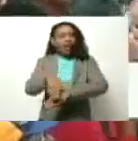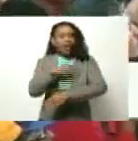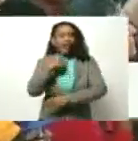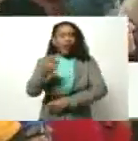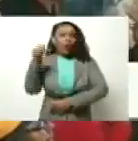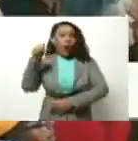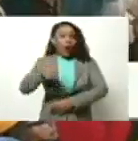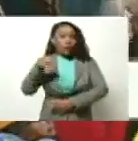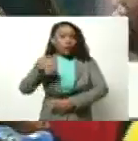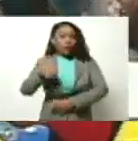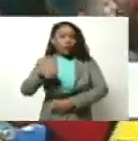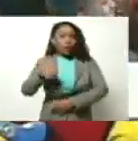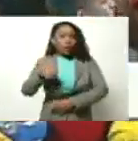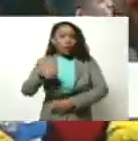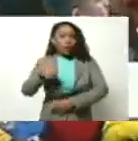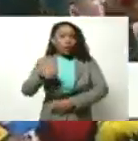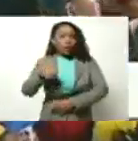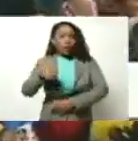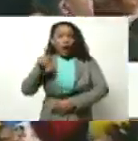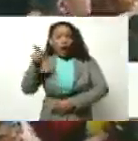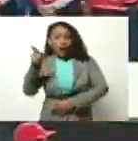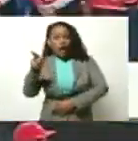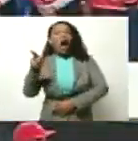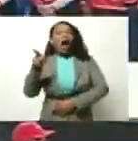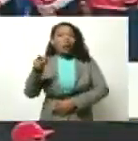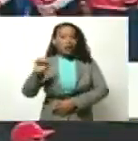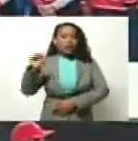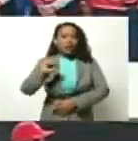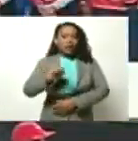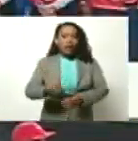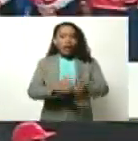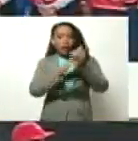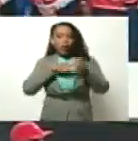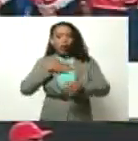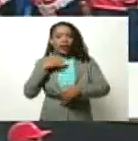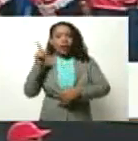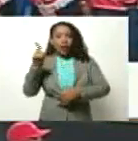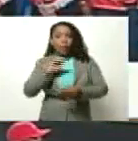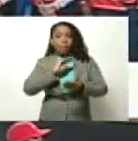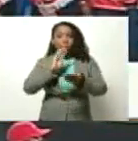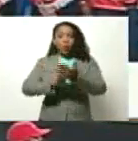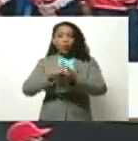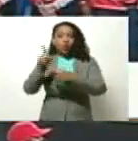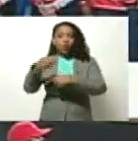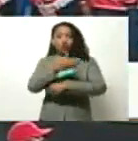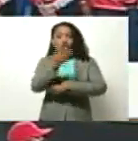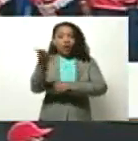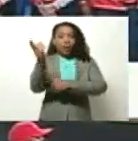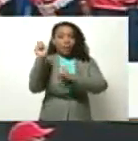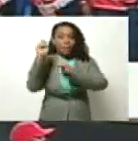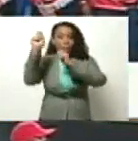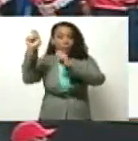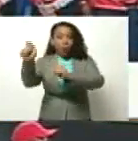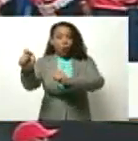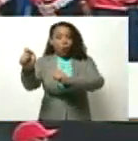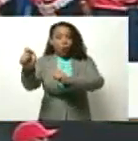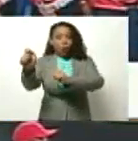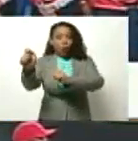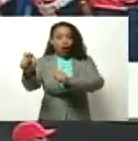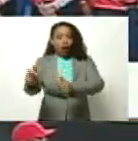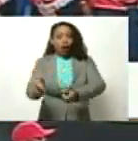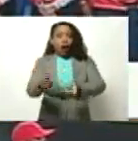este es esta es es y lo invitaste ustedes de